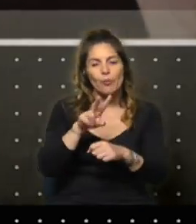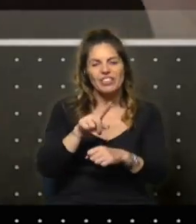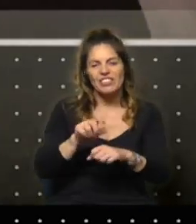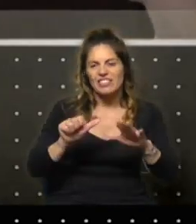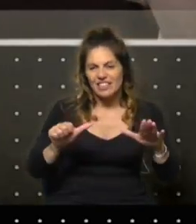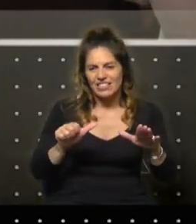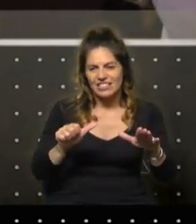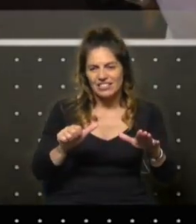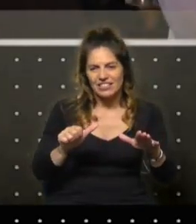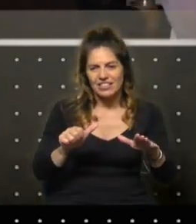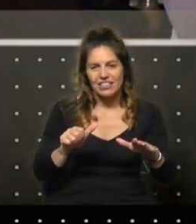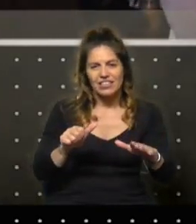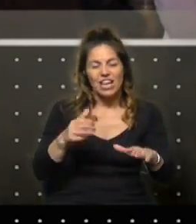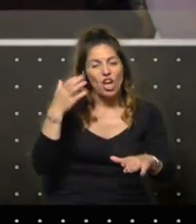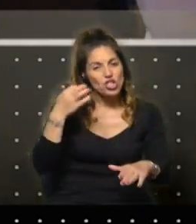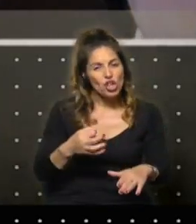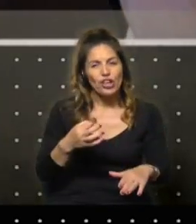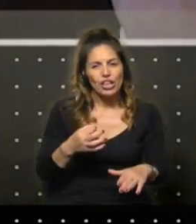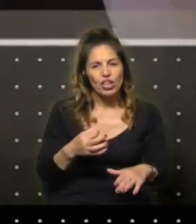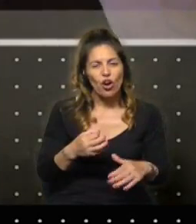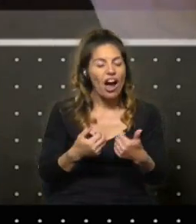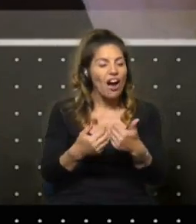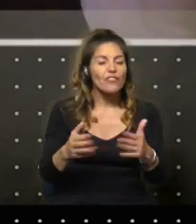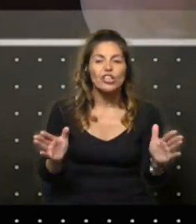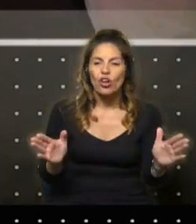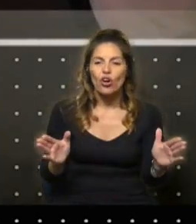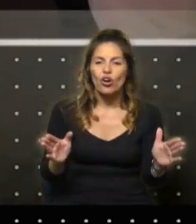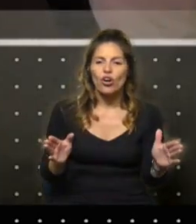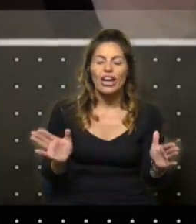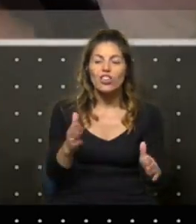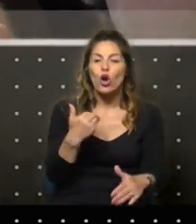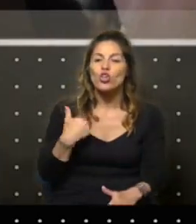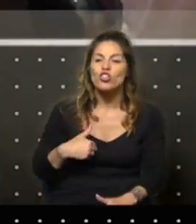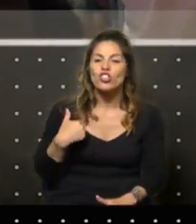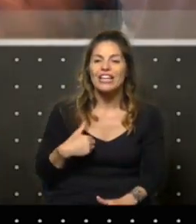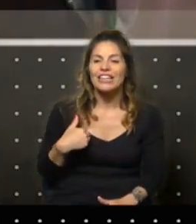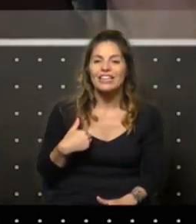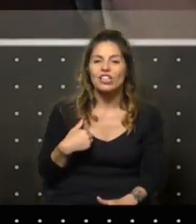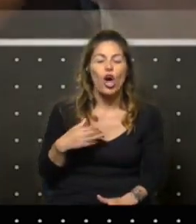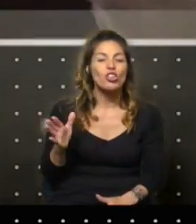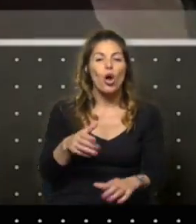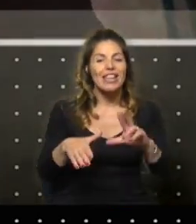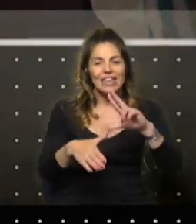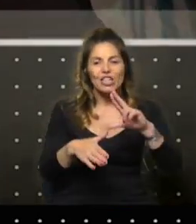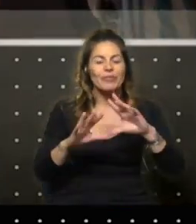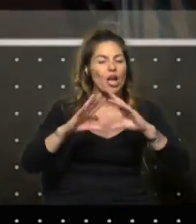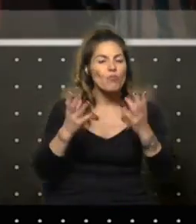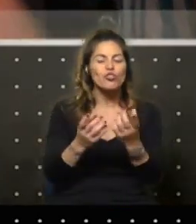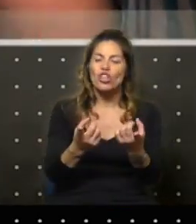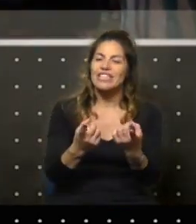Javier yo creo que abrió una puerta que todos los argentinos y toda latinoamérica y creo que el mundo